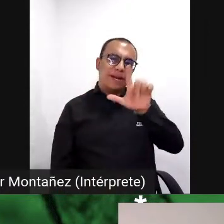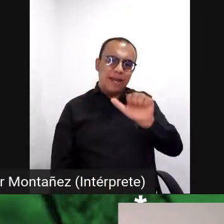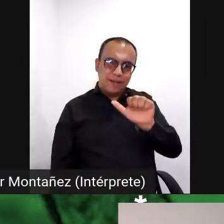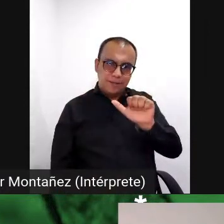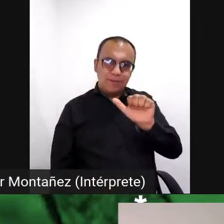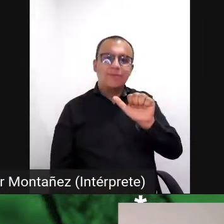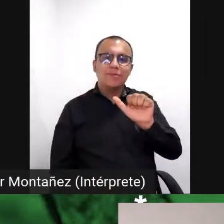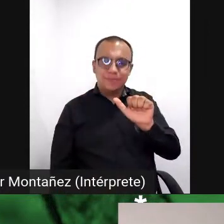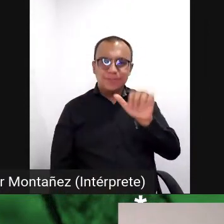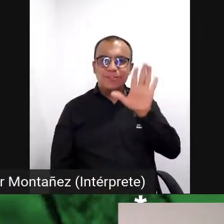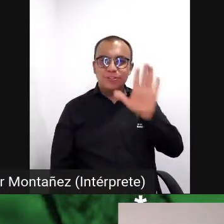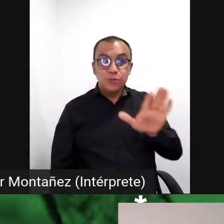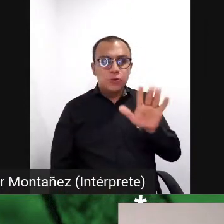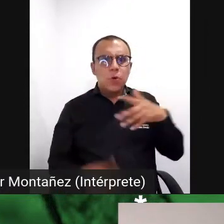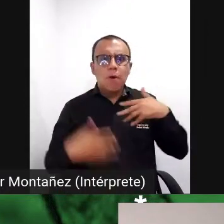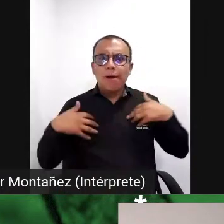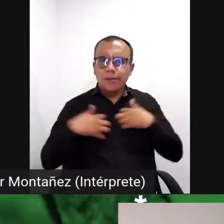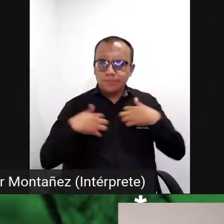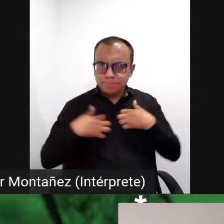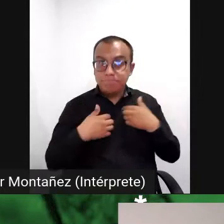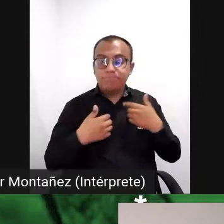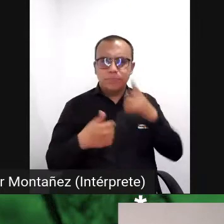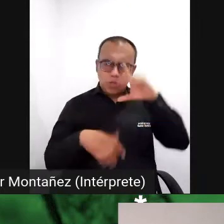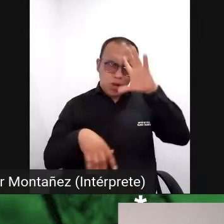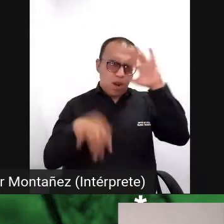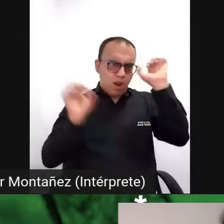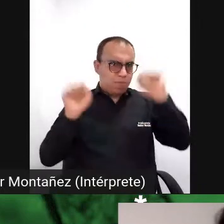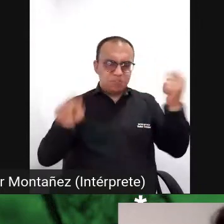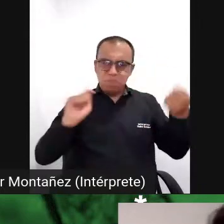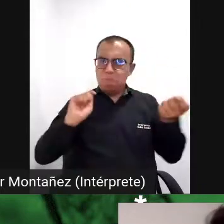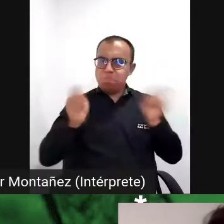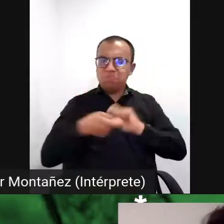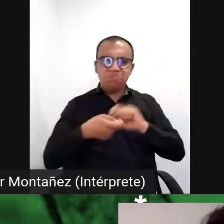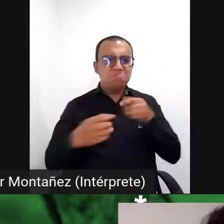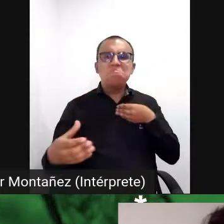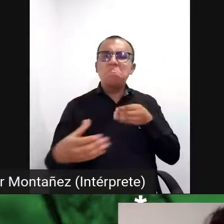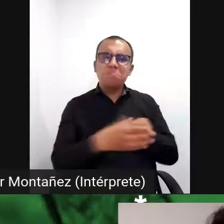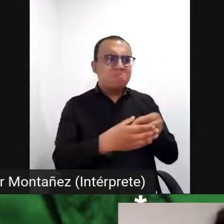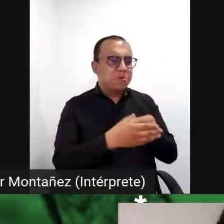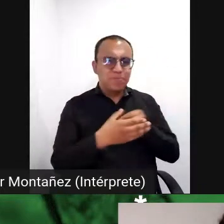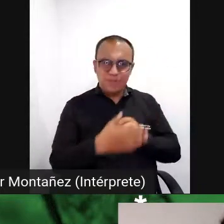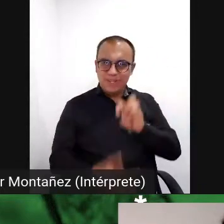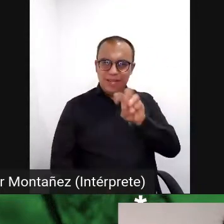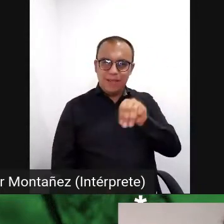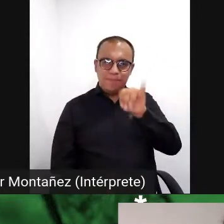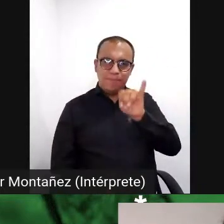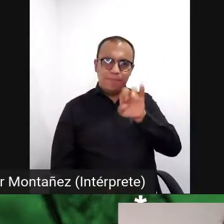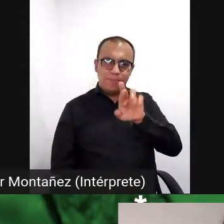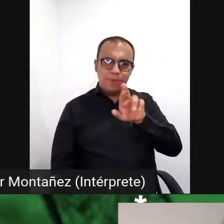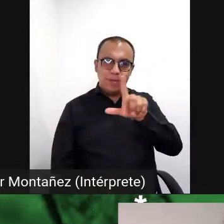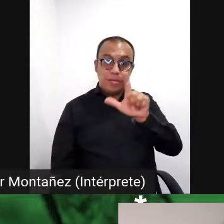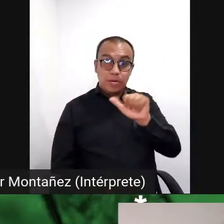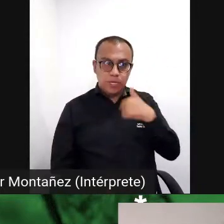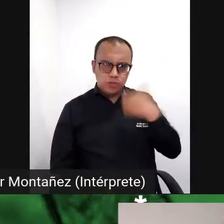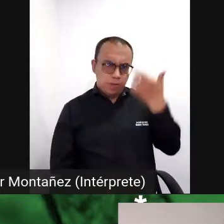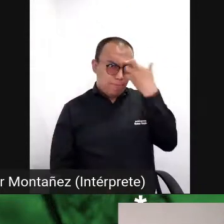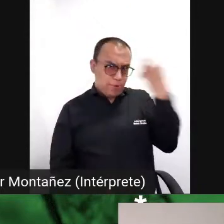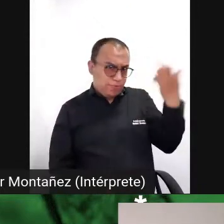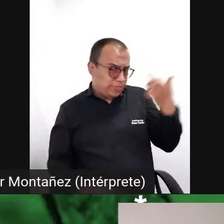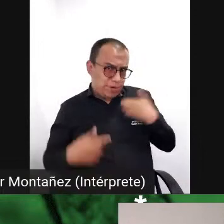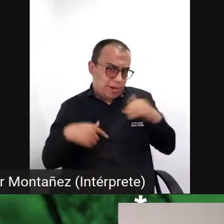son especies que han tenido una capacidad brutal de adaptación. Digamos, la mirla sin yo ser experto ni nada de eso,